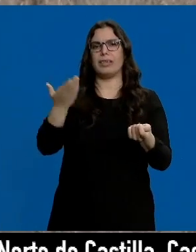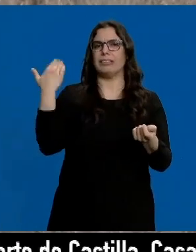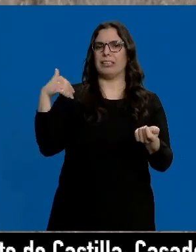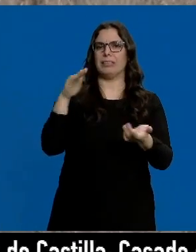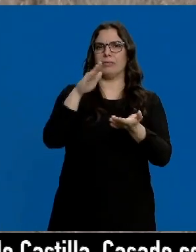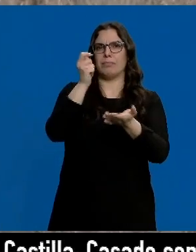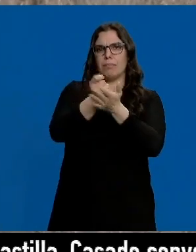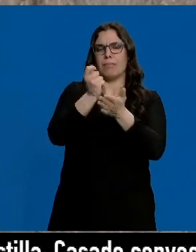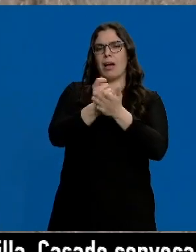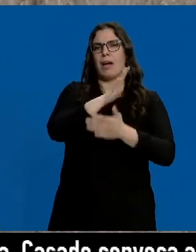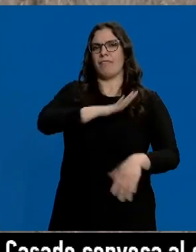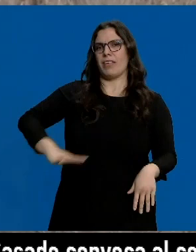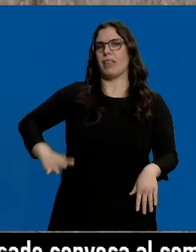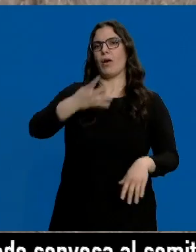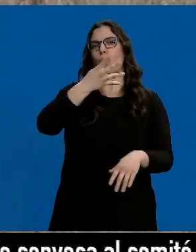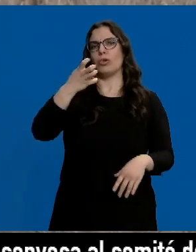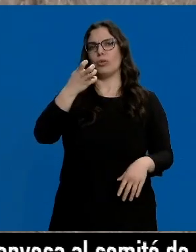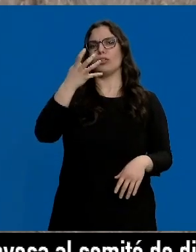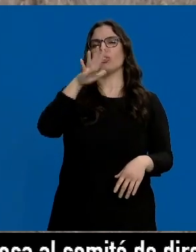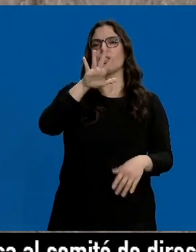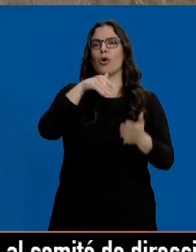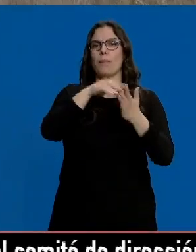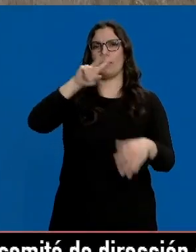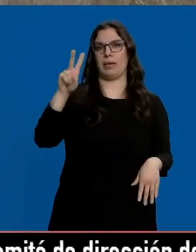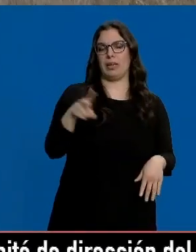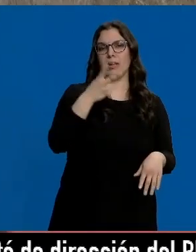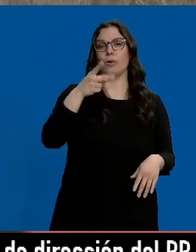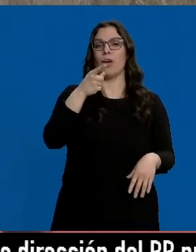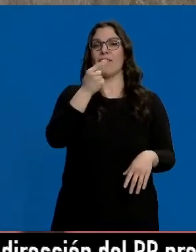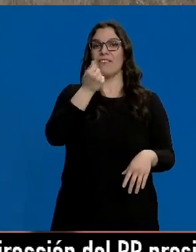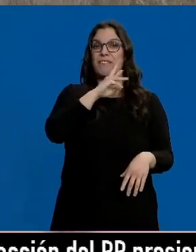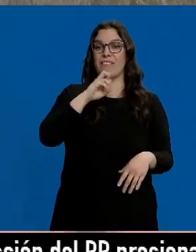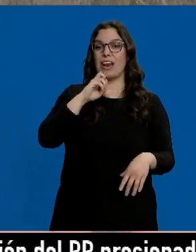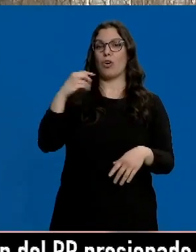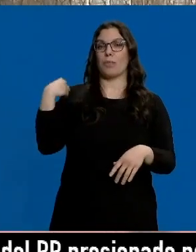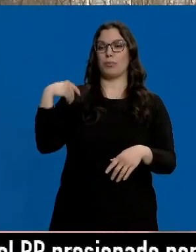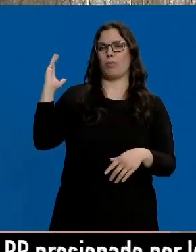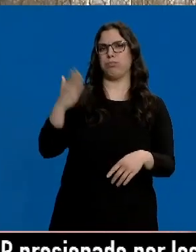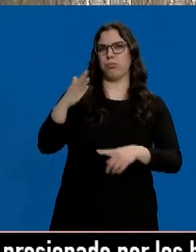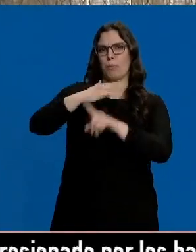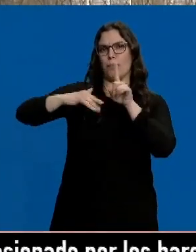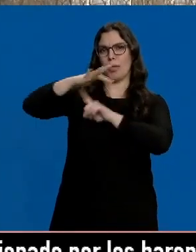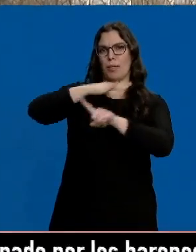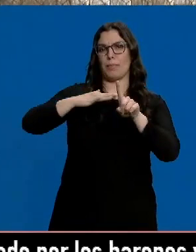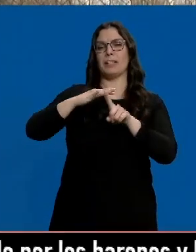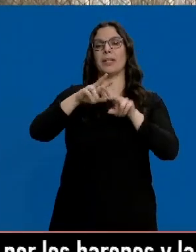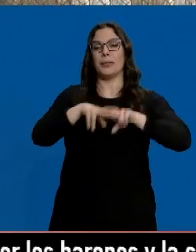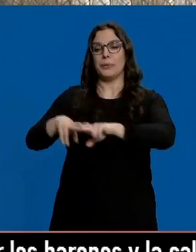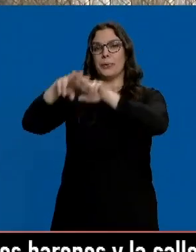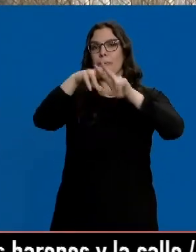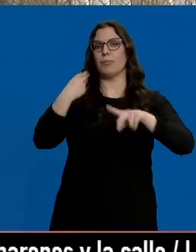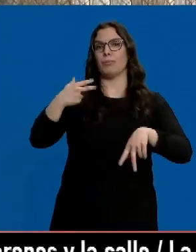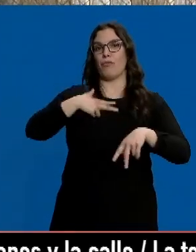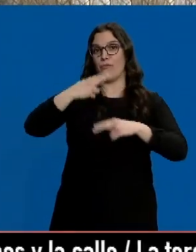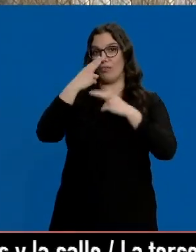que pagar una fianza previa de 405.000 euros, que era el valor de los daños medioambientales que llegó a apreciar la